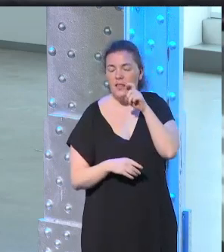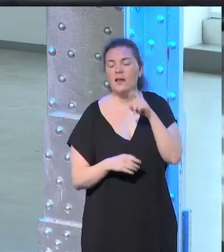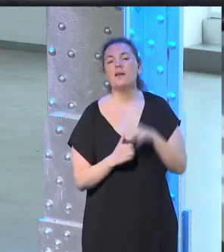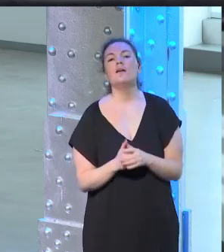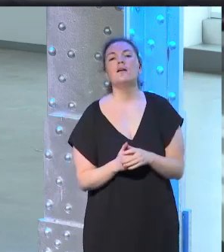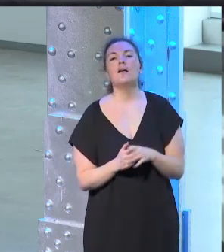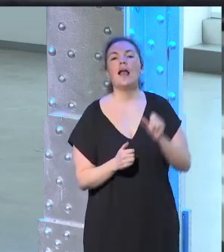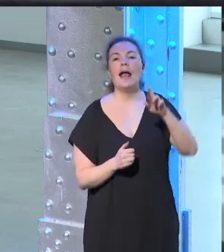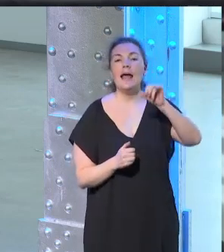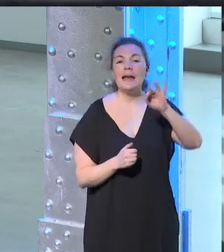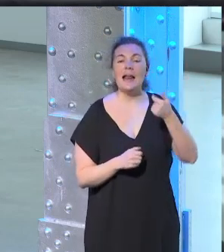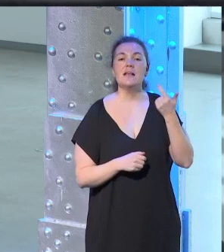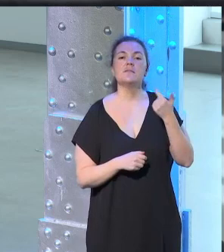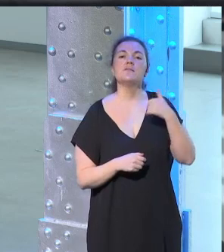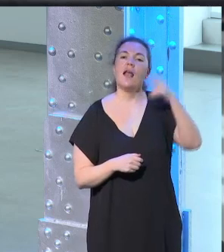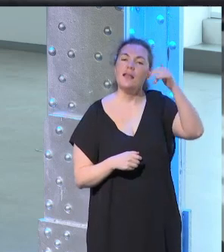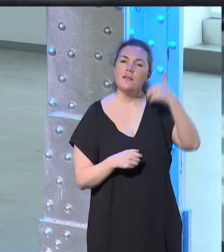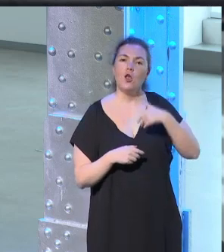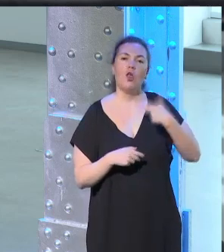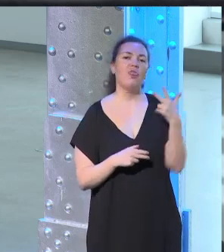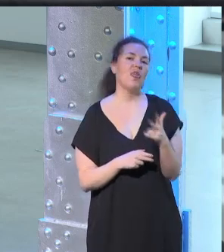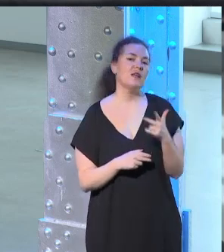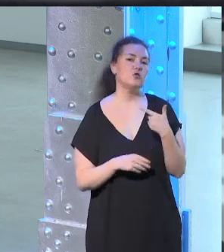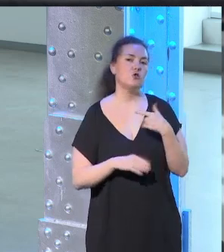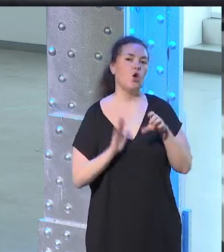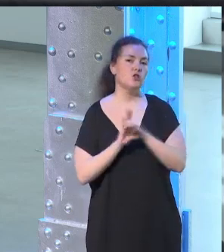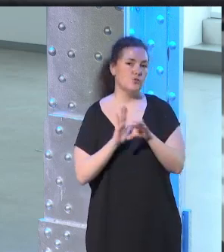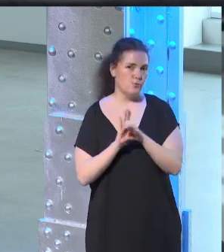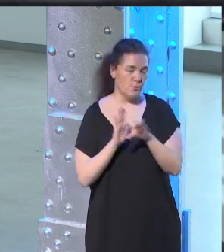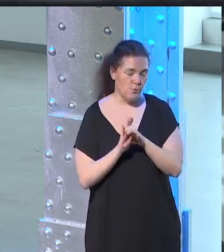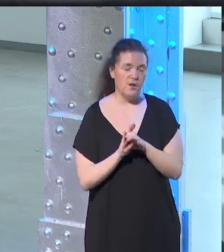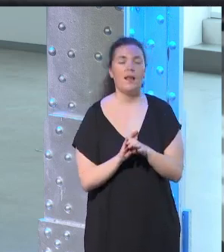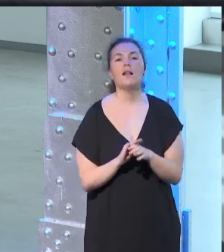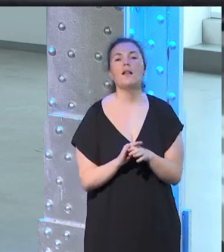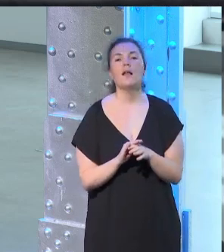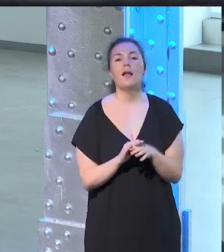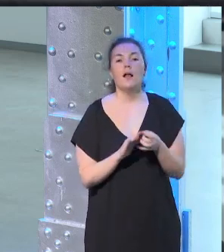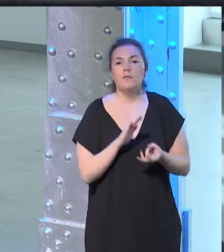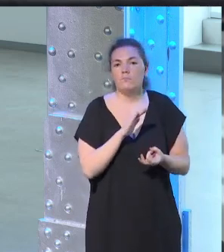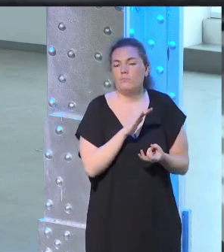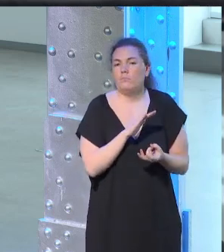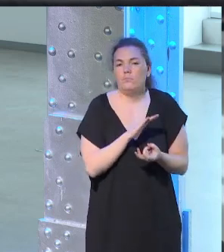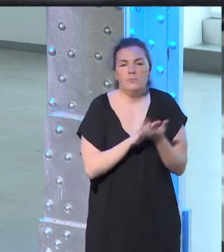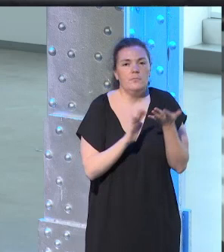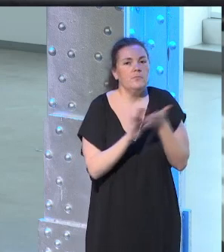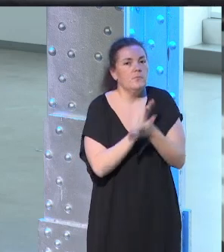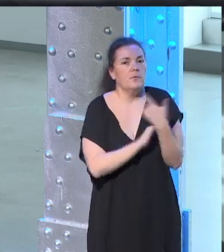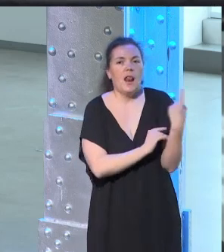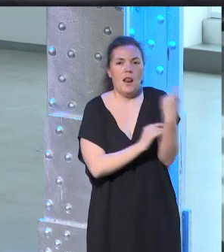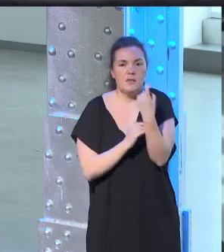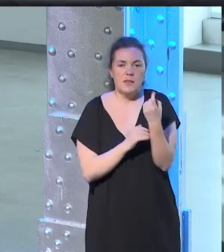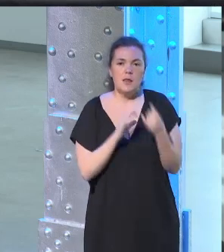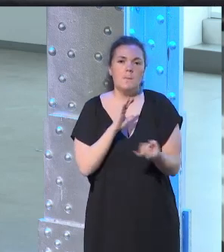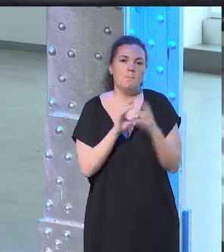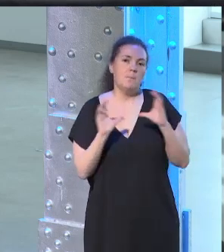Carreras, catedrático de Derecho Constitucional, uno de los hombres que inventó la necesidad del Partido